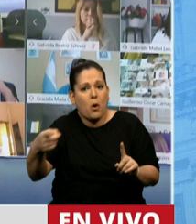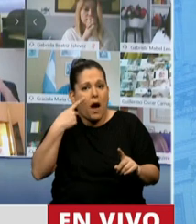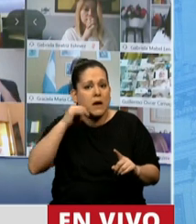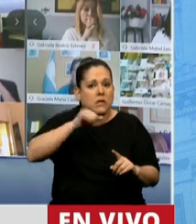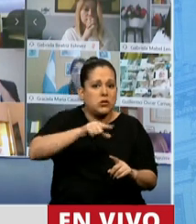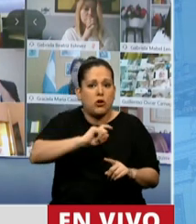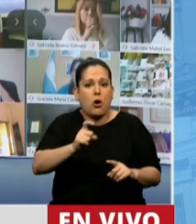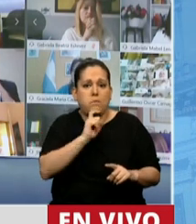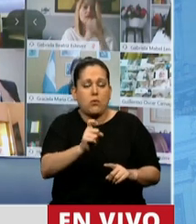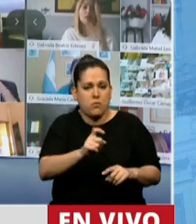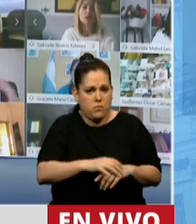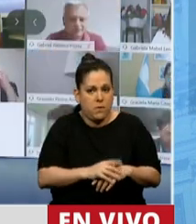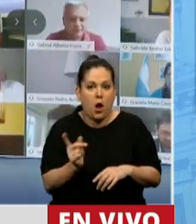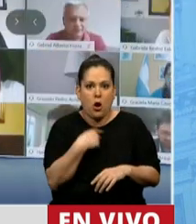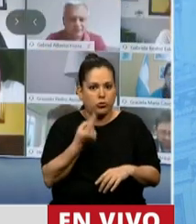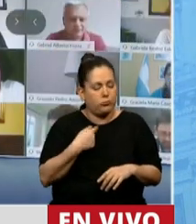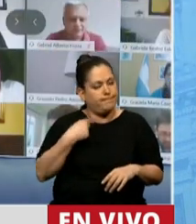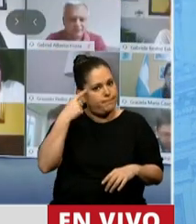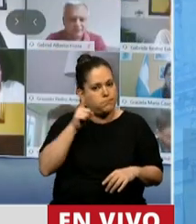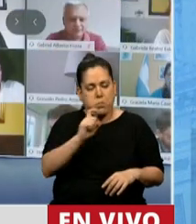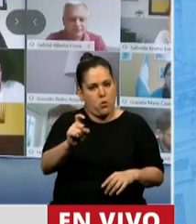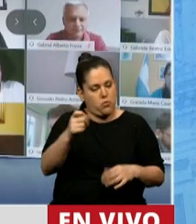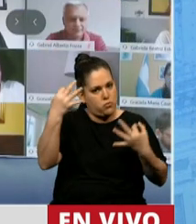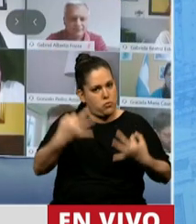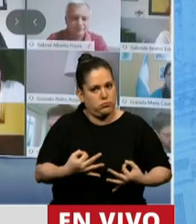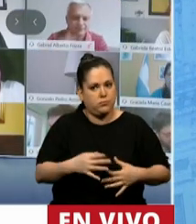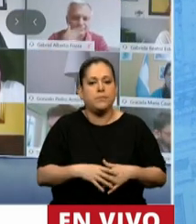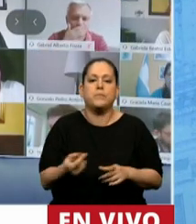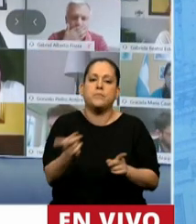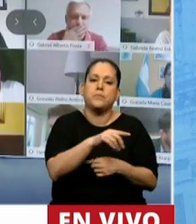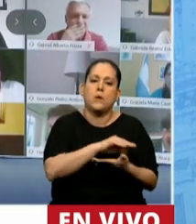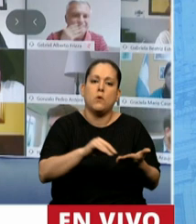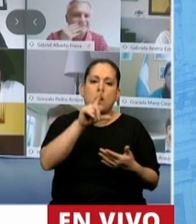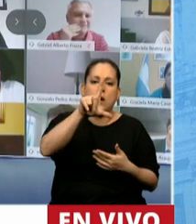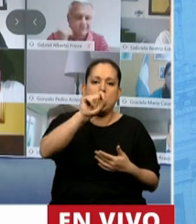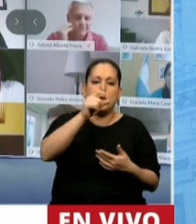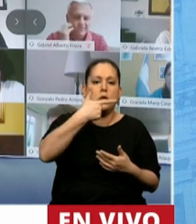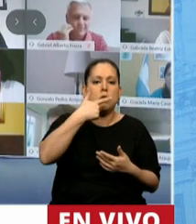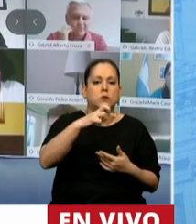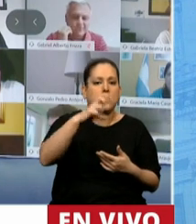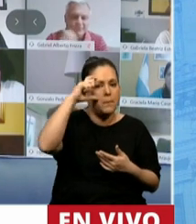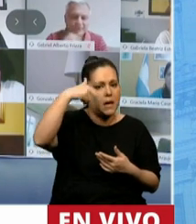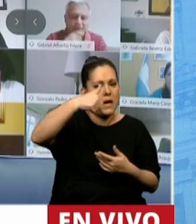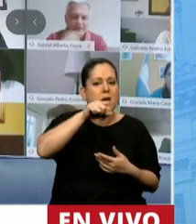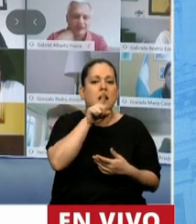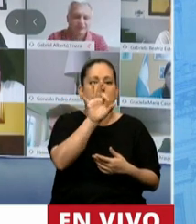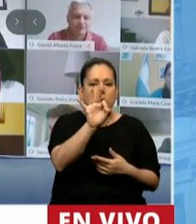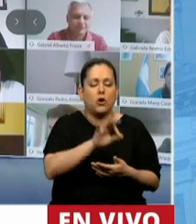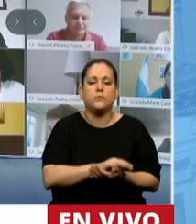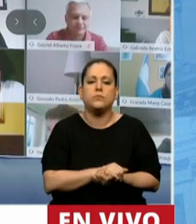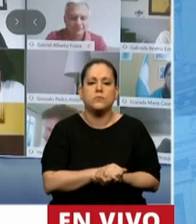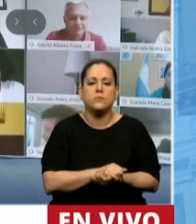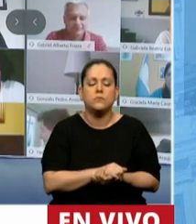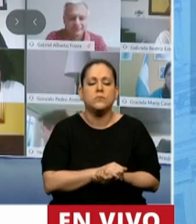inapropiada a nuestro entender fue inapropiada Gracias diputada moró diputada los penato en el uso de la palabra